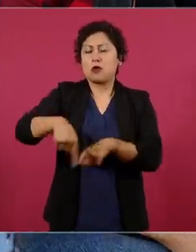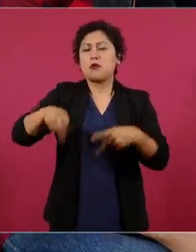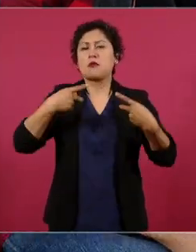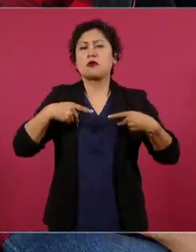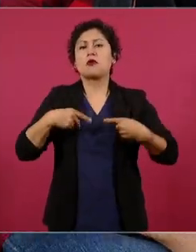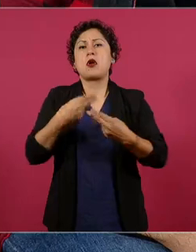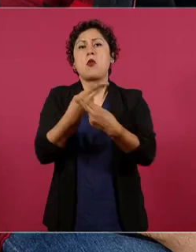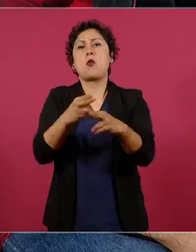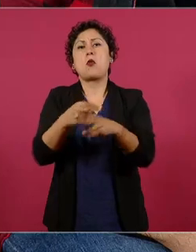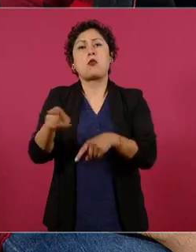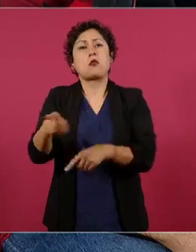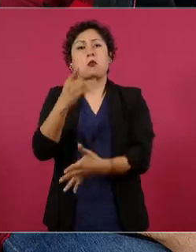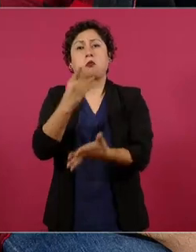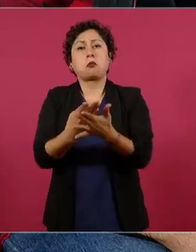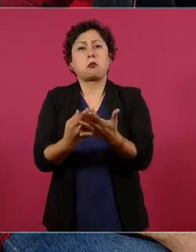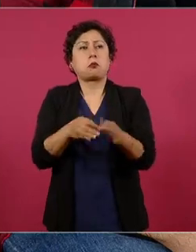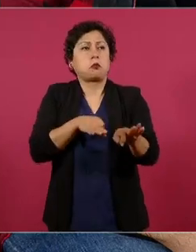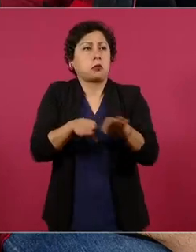estas plataformas digitales,